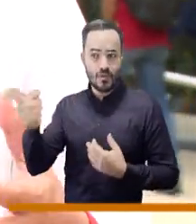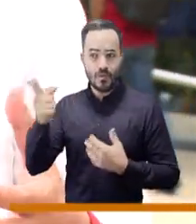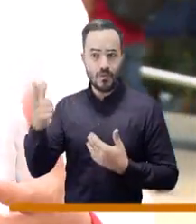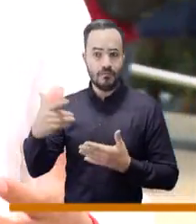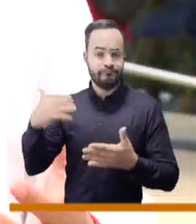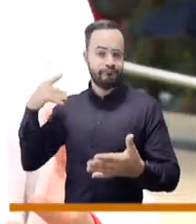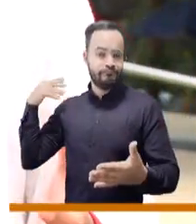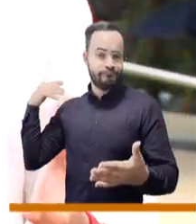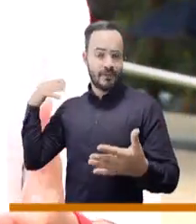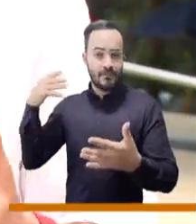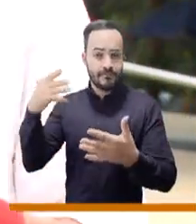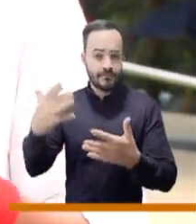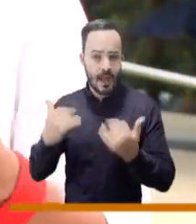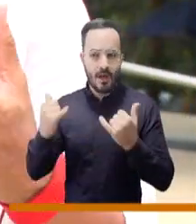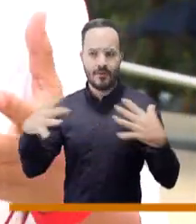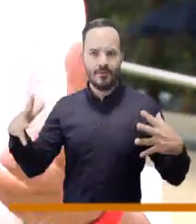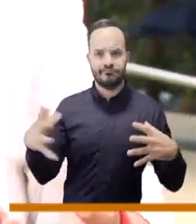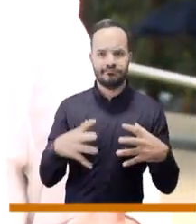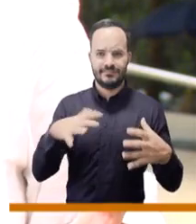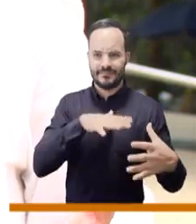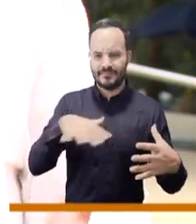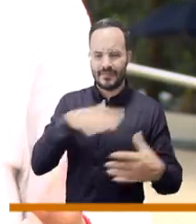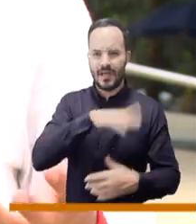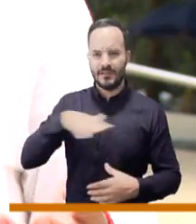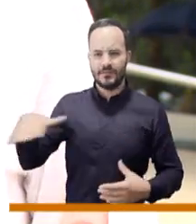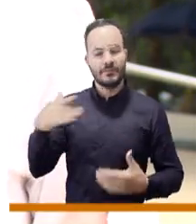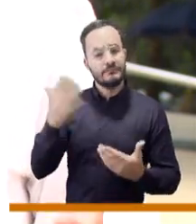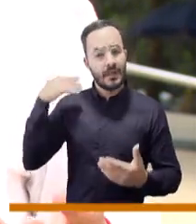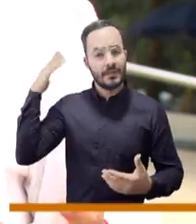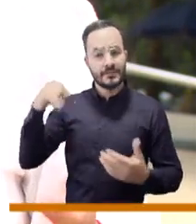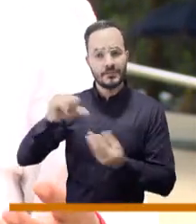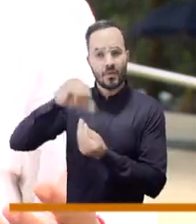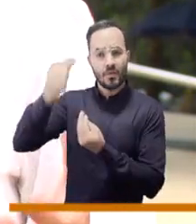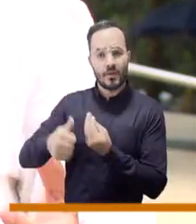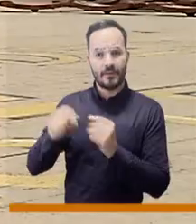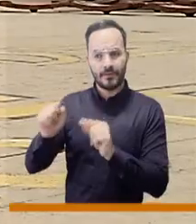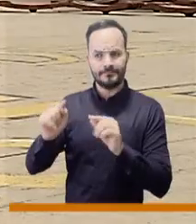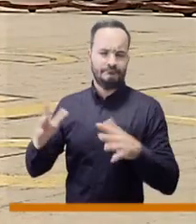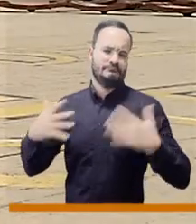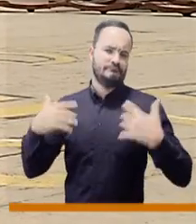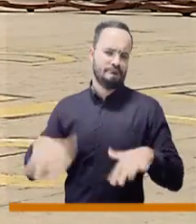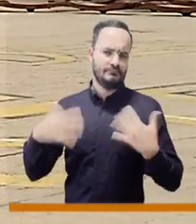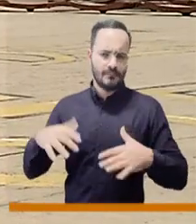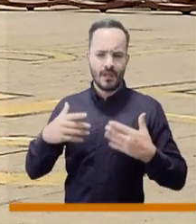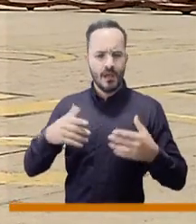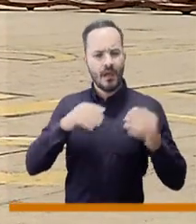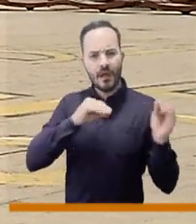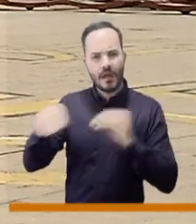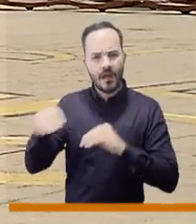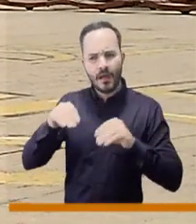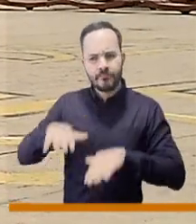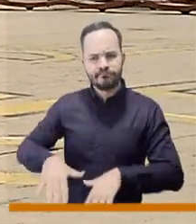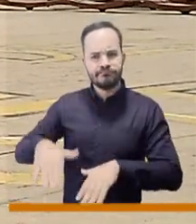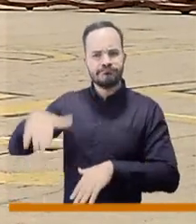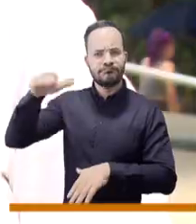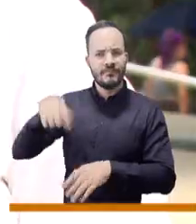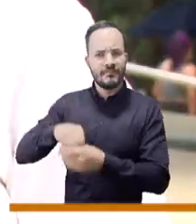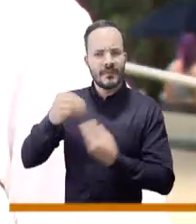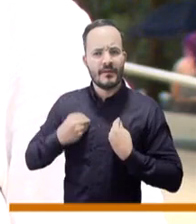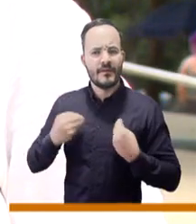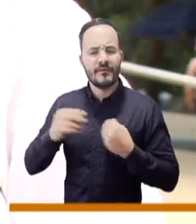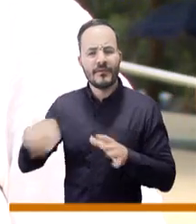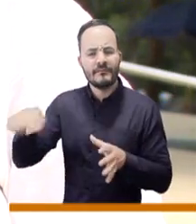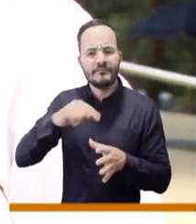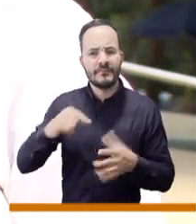Antioquia. El Urabá fue poblado por mucha gente que en su momento fue cimarrona, palenquera, que se escapaba de la